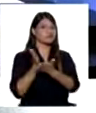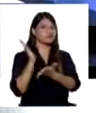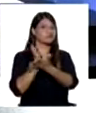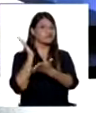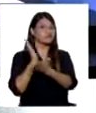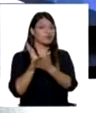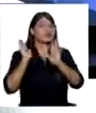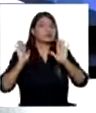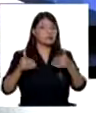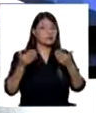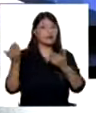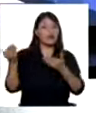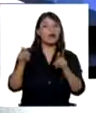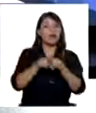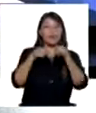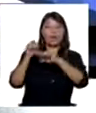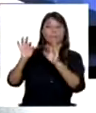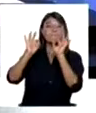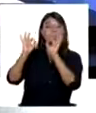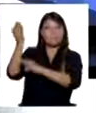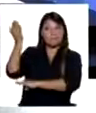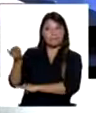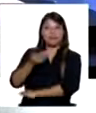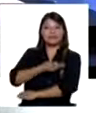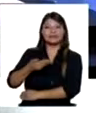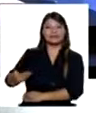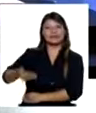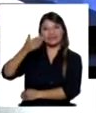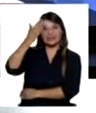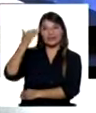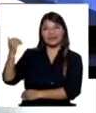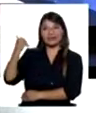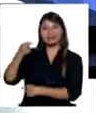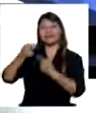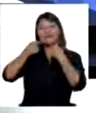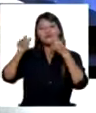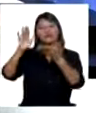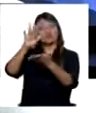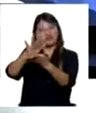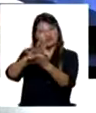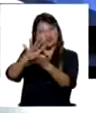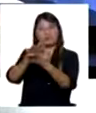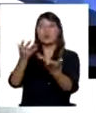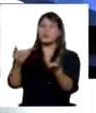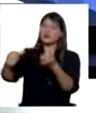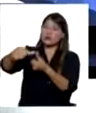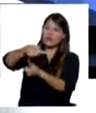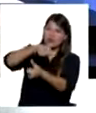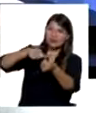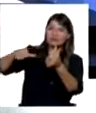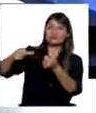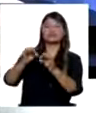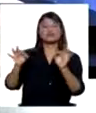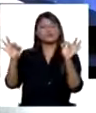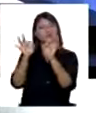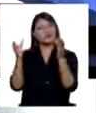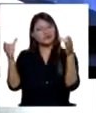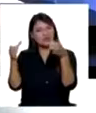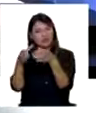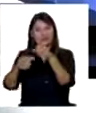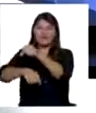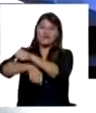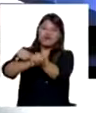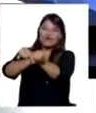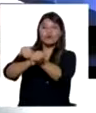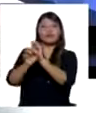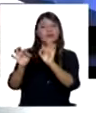eventos deportivos. Desde Iquitos, la propia presidenta Dina Boluarte hizo un llamado a la paz, ¿no?, y también a la sana convivencia en el fútbol, ¿no?,